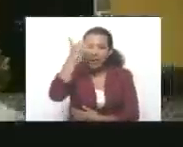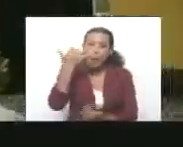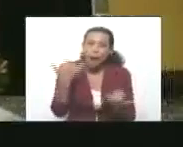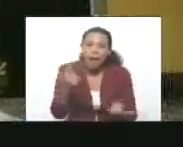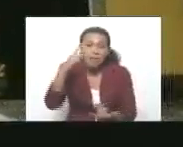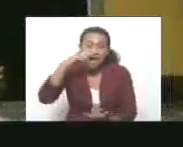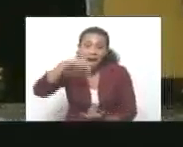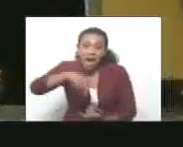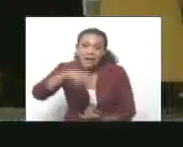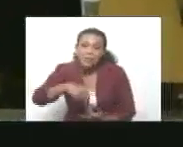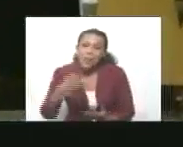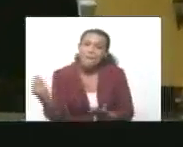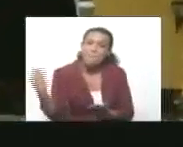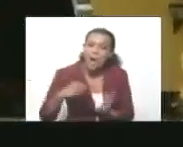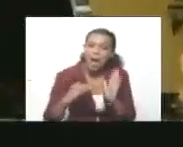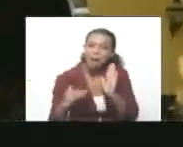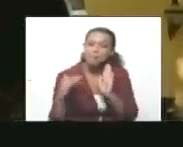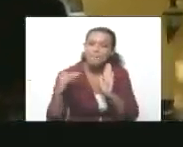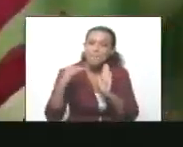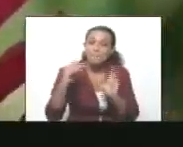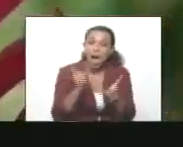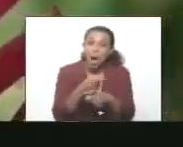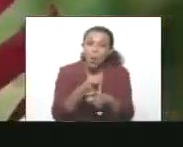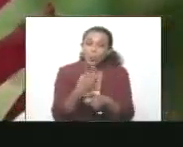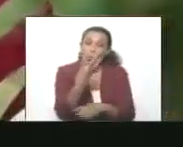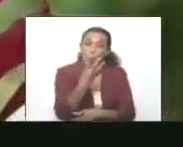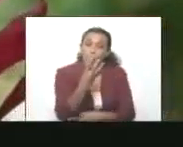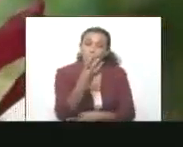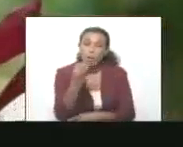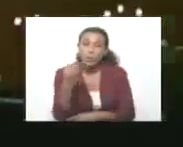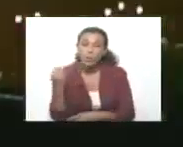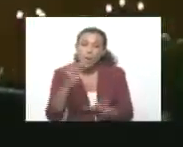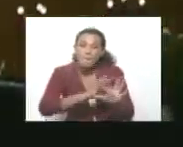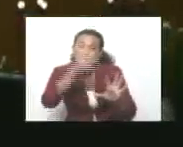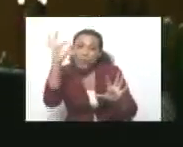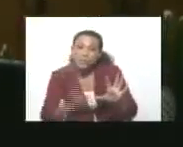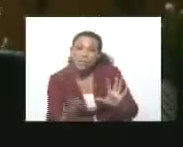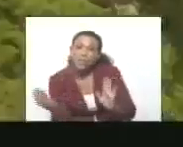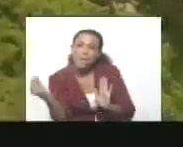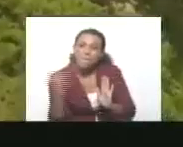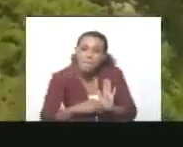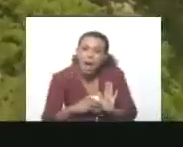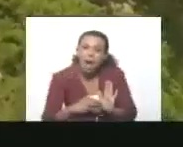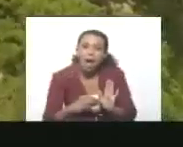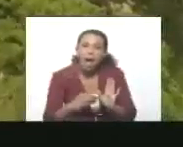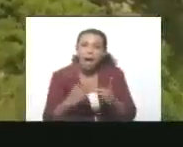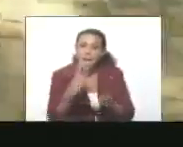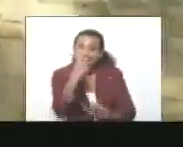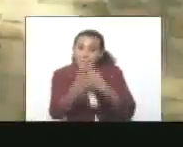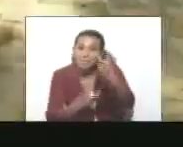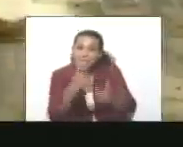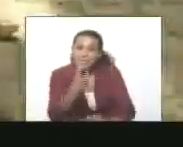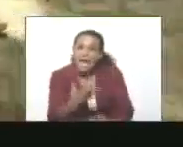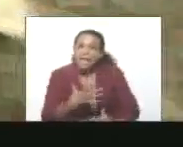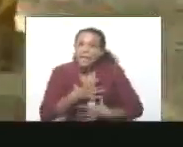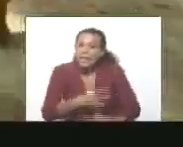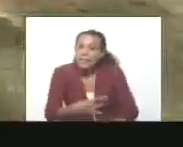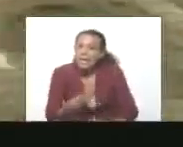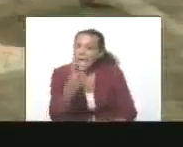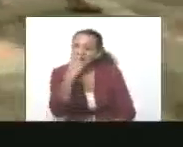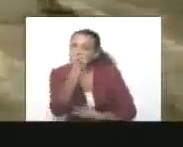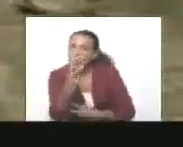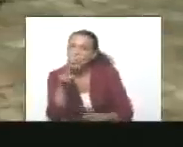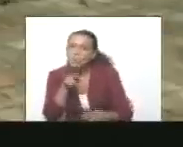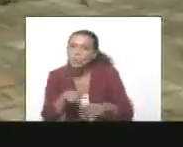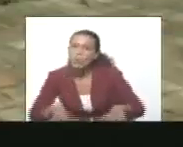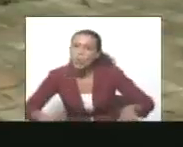año ha incrementado al mes de agosto 400% más sus visitantes y como destino